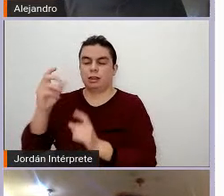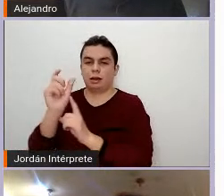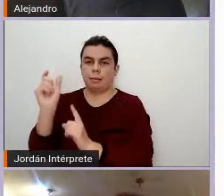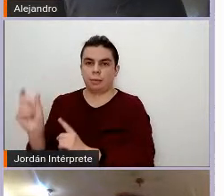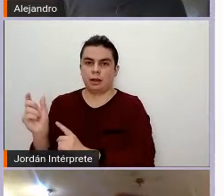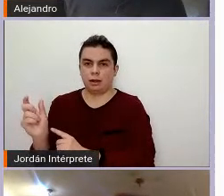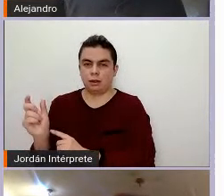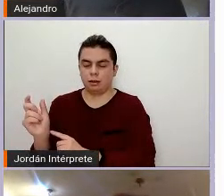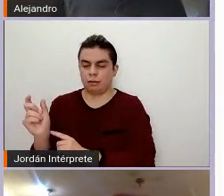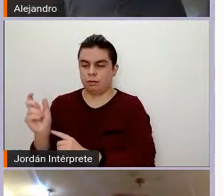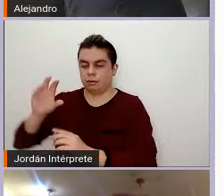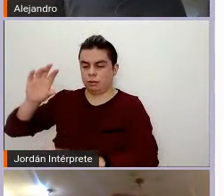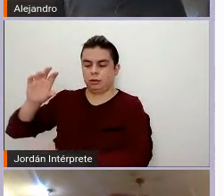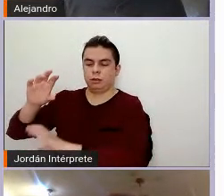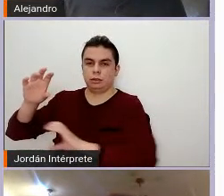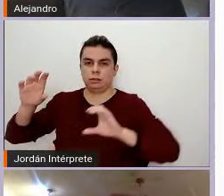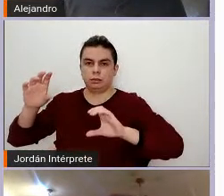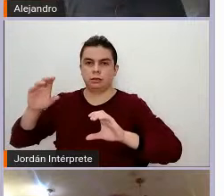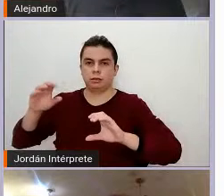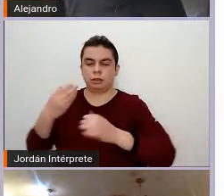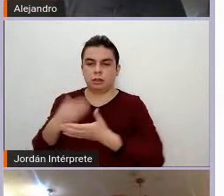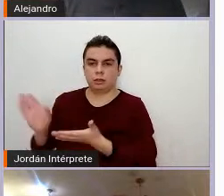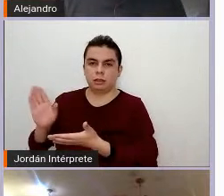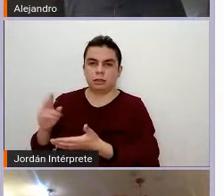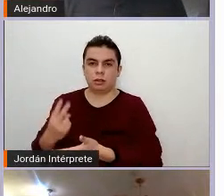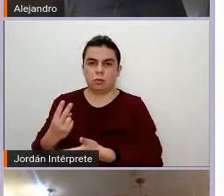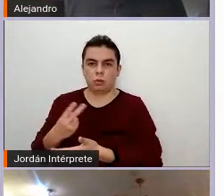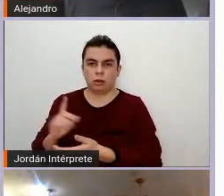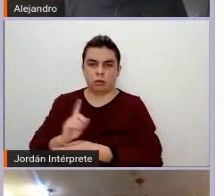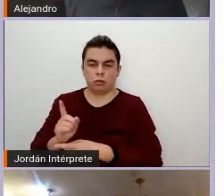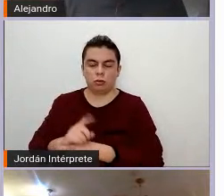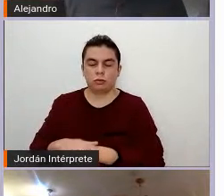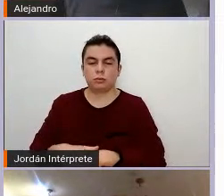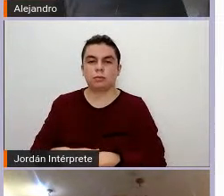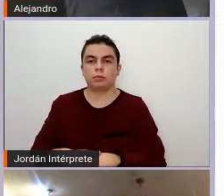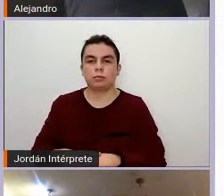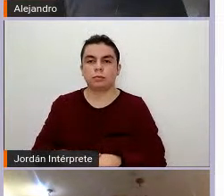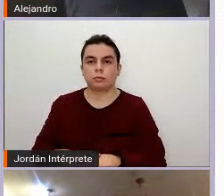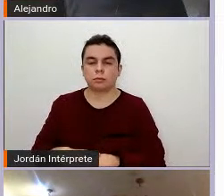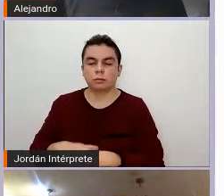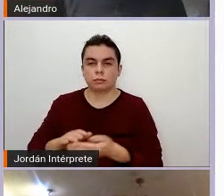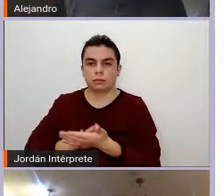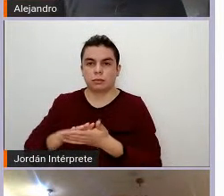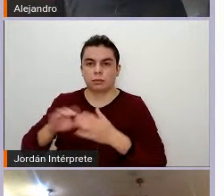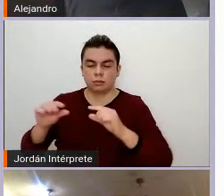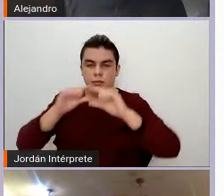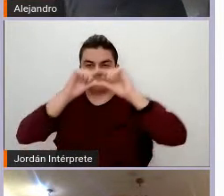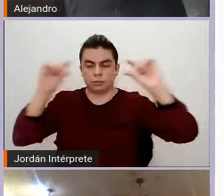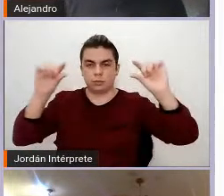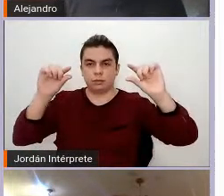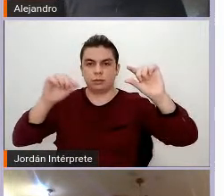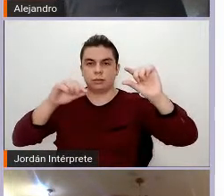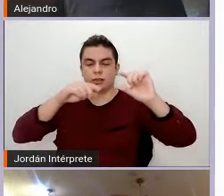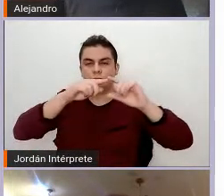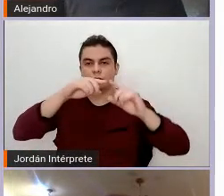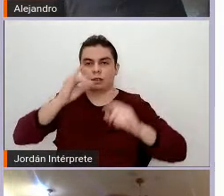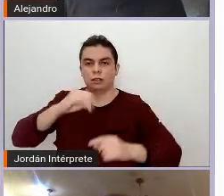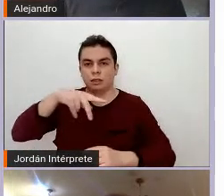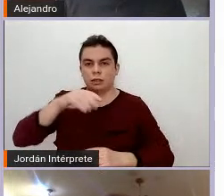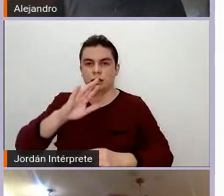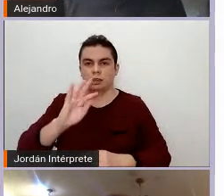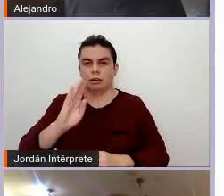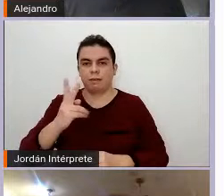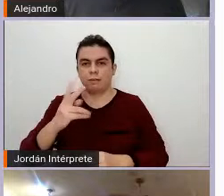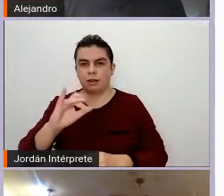presenta la melodía en la posición tradicional. Esta ubicación más alta en la interválica podemos asociarla como